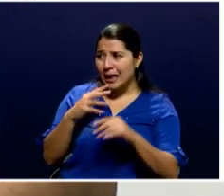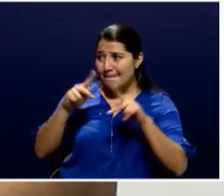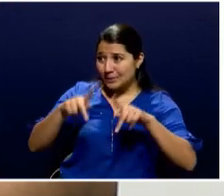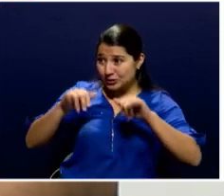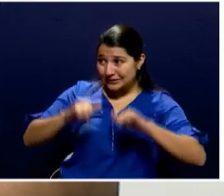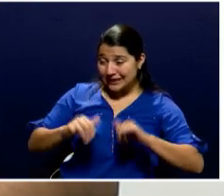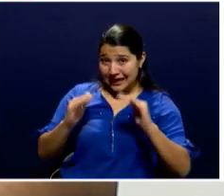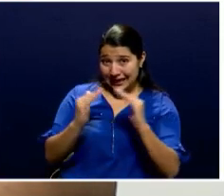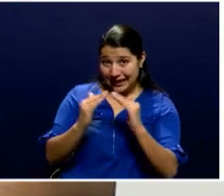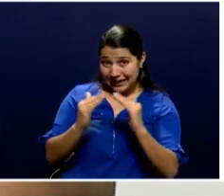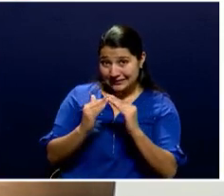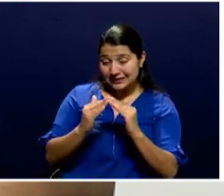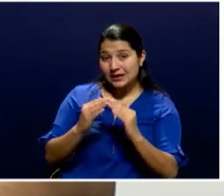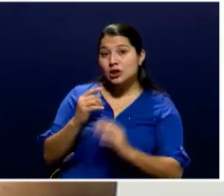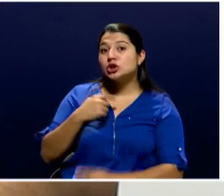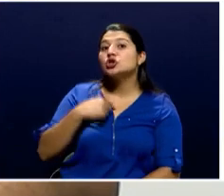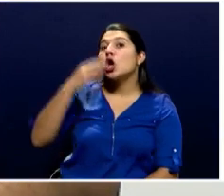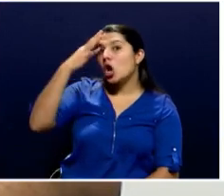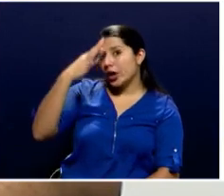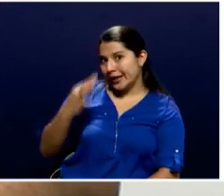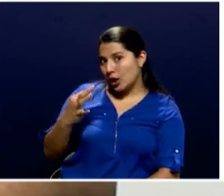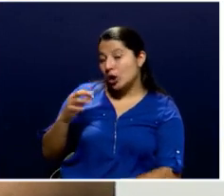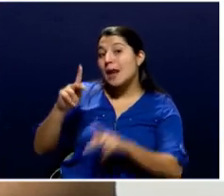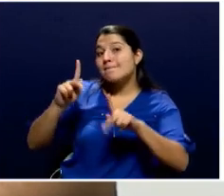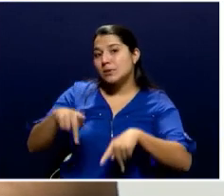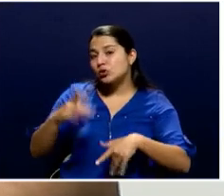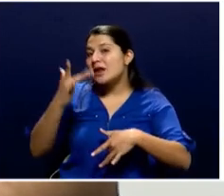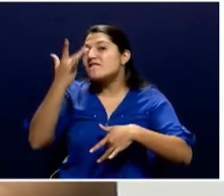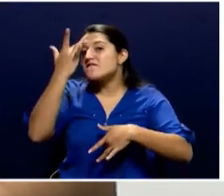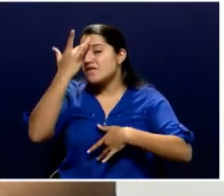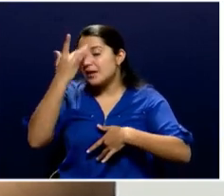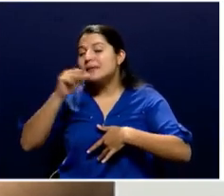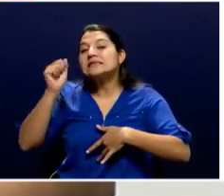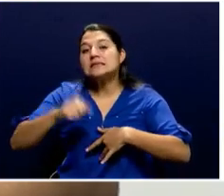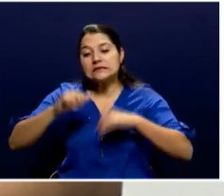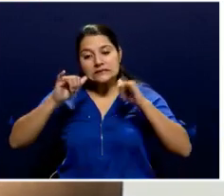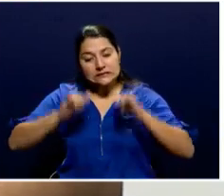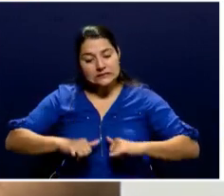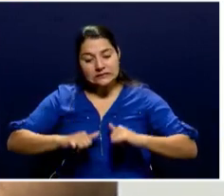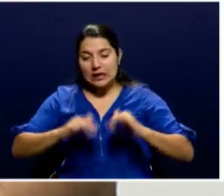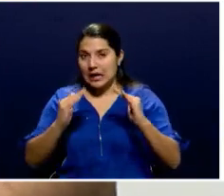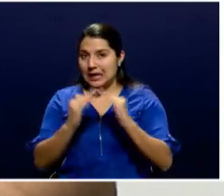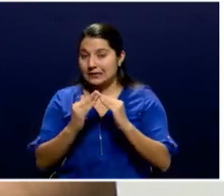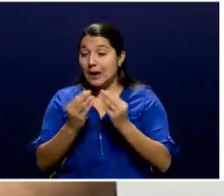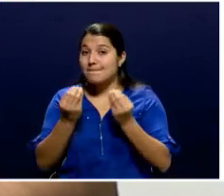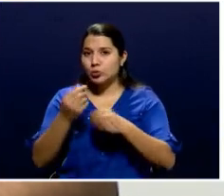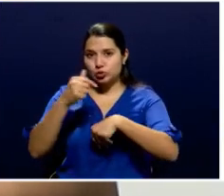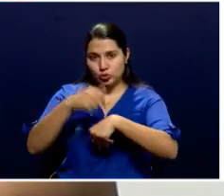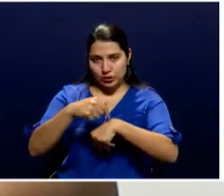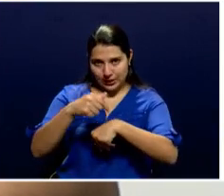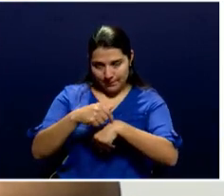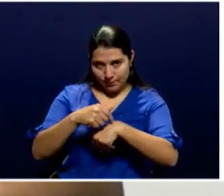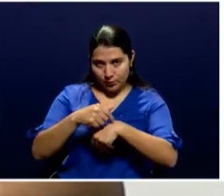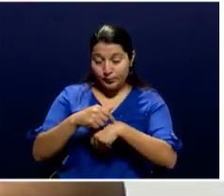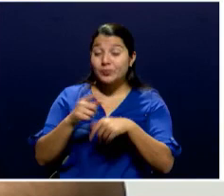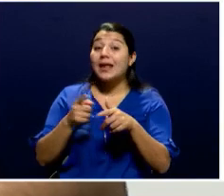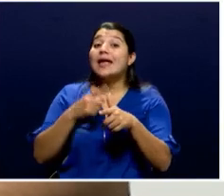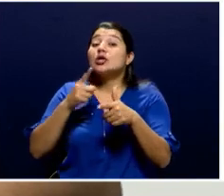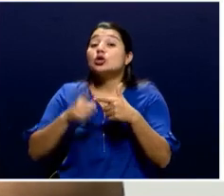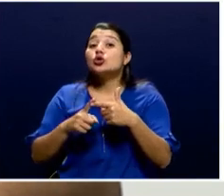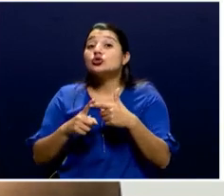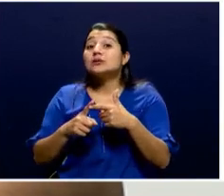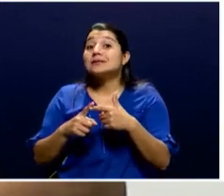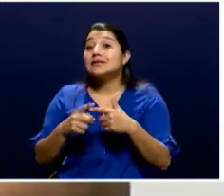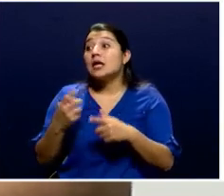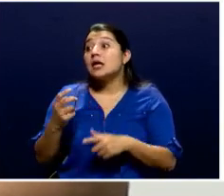de la persona enferma sí se van a extender por mucho tiempo, ¿verdad? Entonces, en una primera etapa, lo que se busca es, como